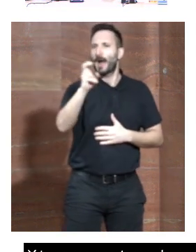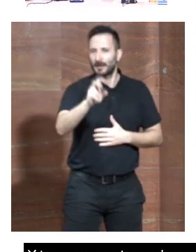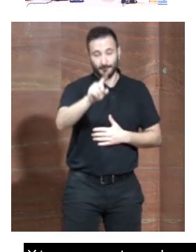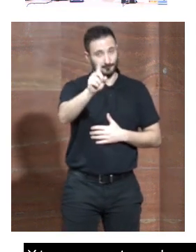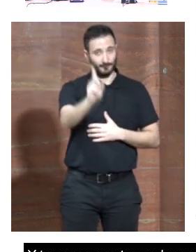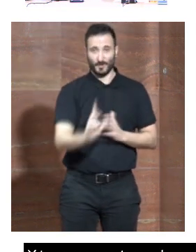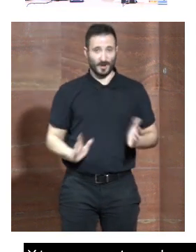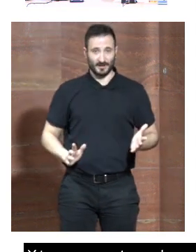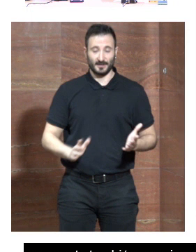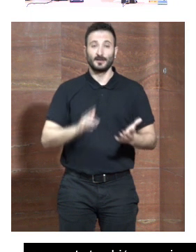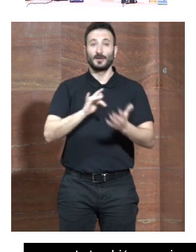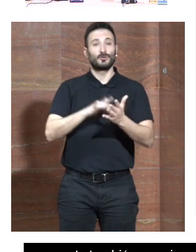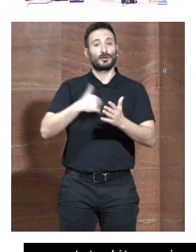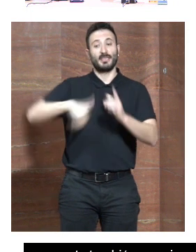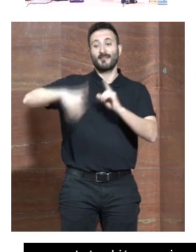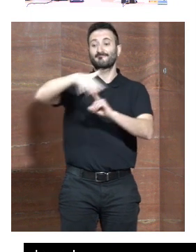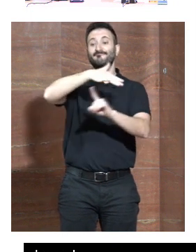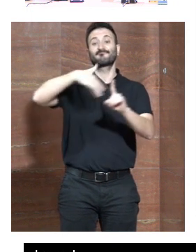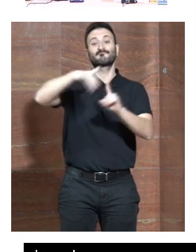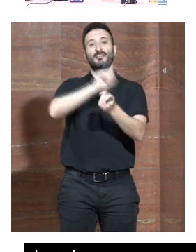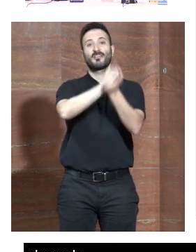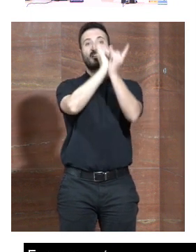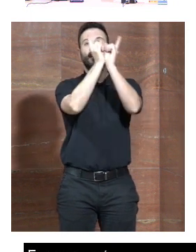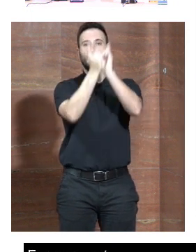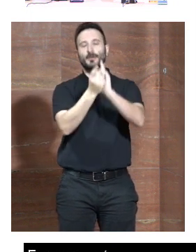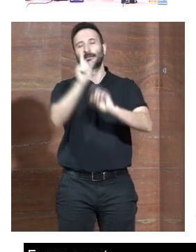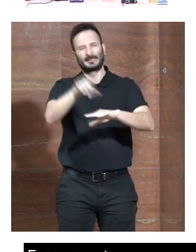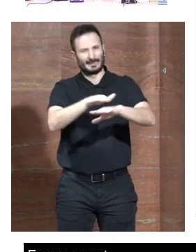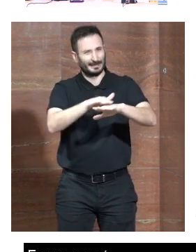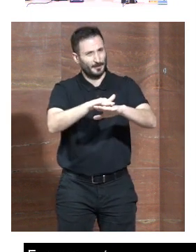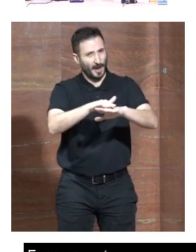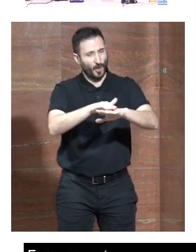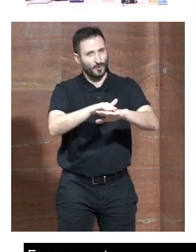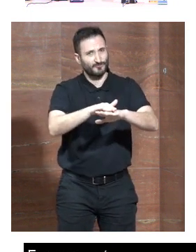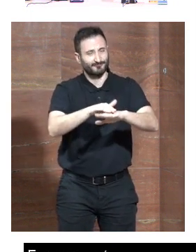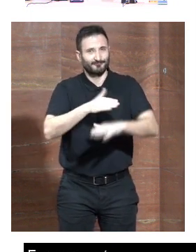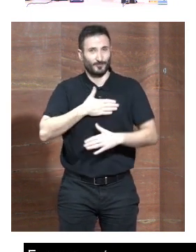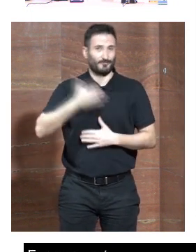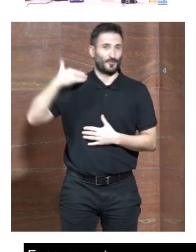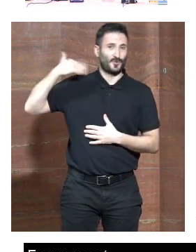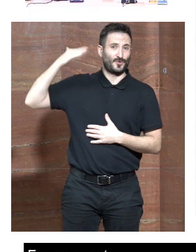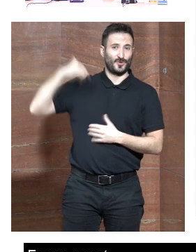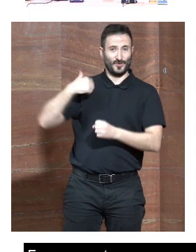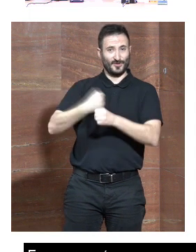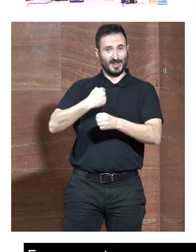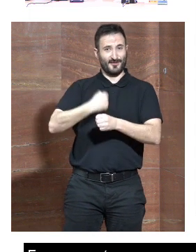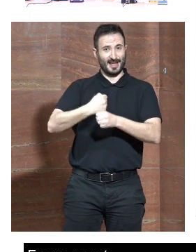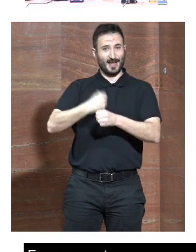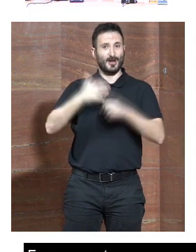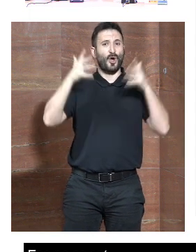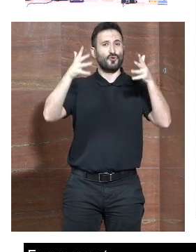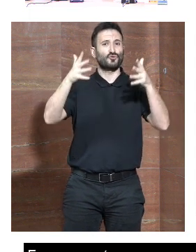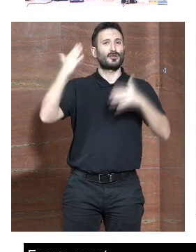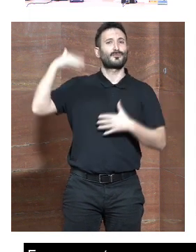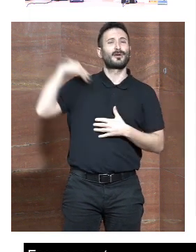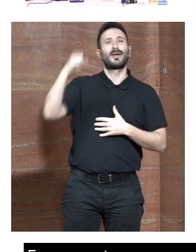así, ¿no? Se ha cambiado el paradigma y con perdón, pero esto es lo que yo oía cuando yo trabajaba en consultoría